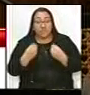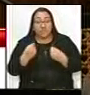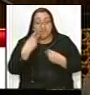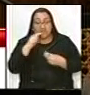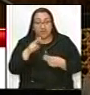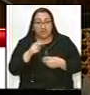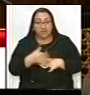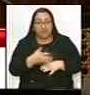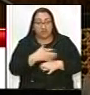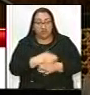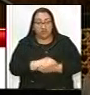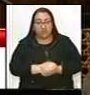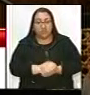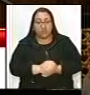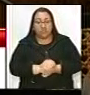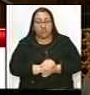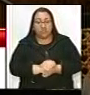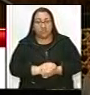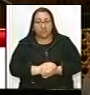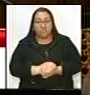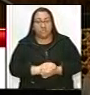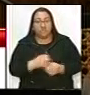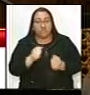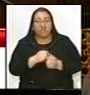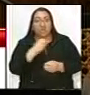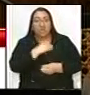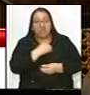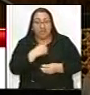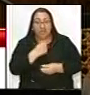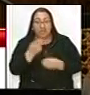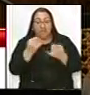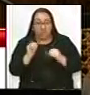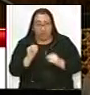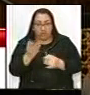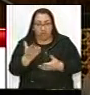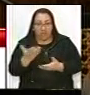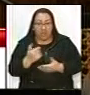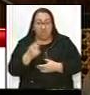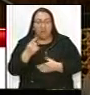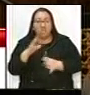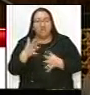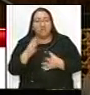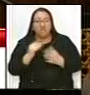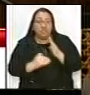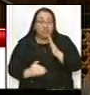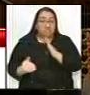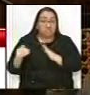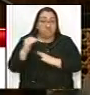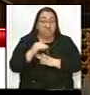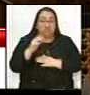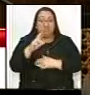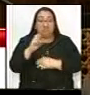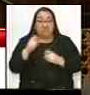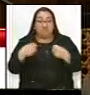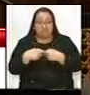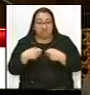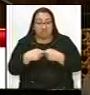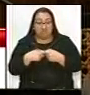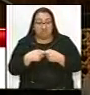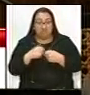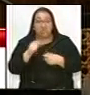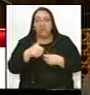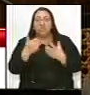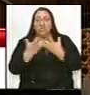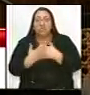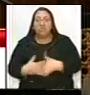dice o si usted lee está en la página web colgada del ministerio en el informe una superposición de las redes de fibra óptica de otras